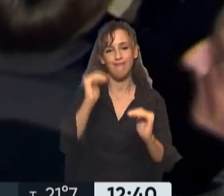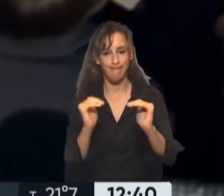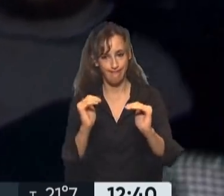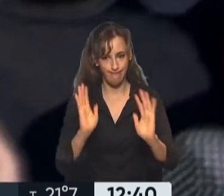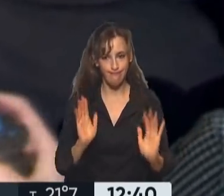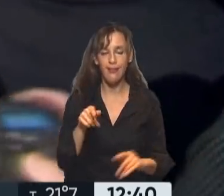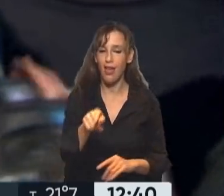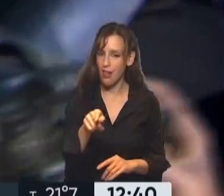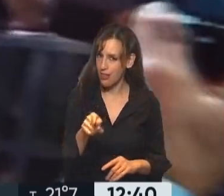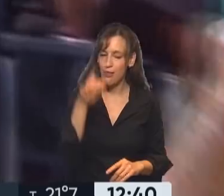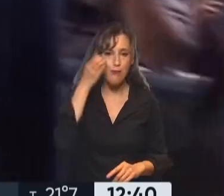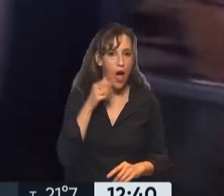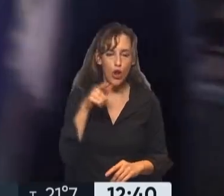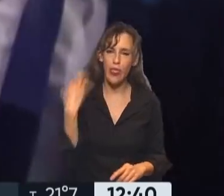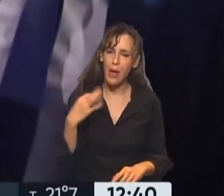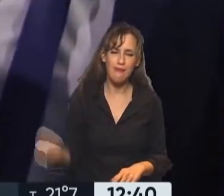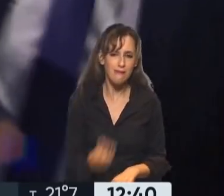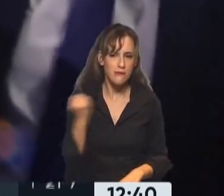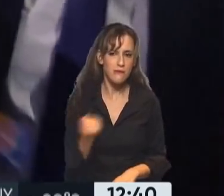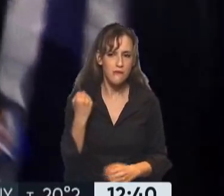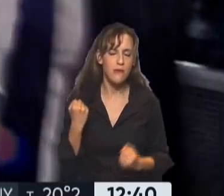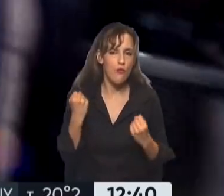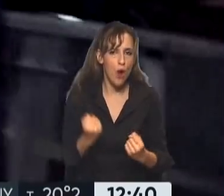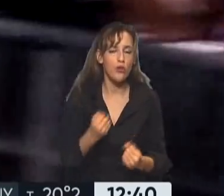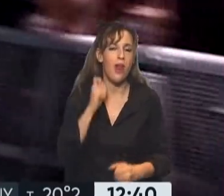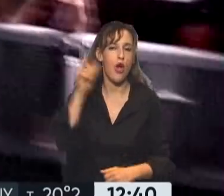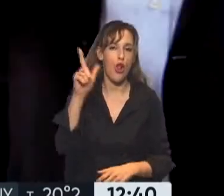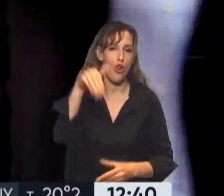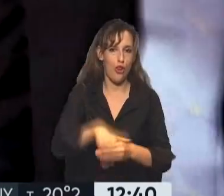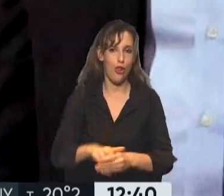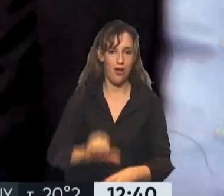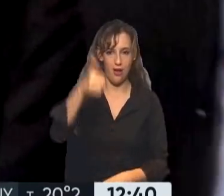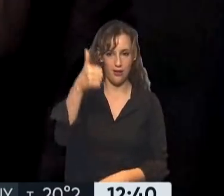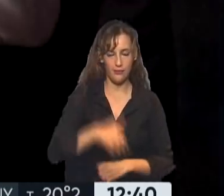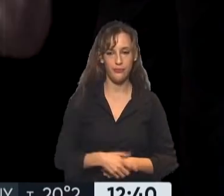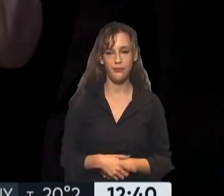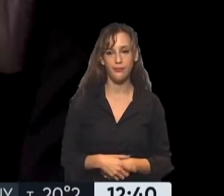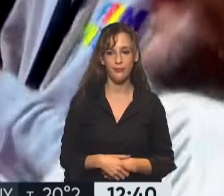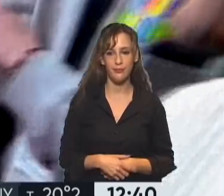trabajar duro en la semana que queda para lograr la reelección.